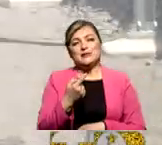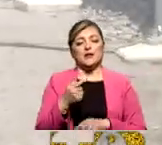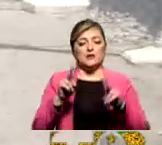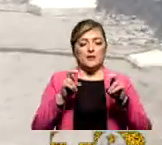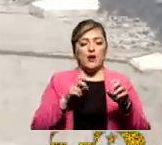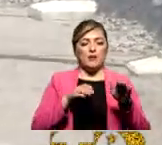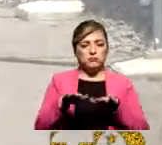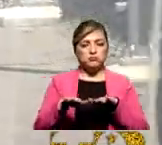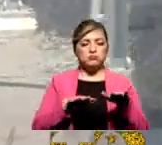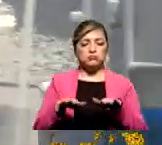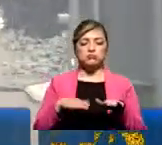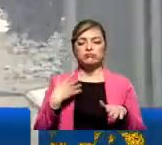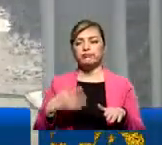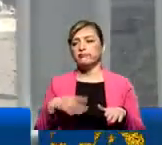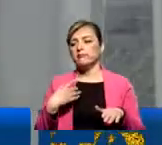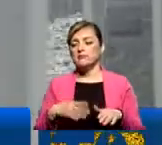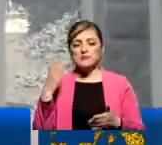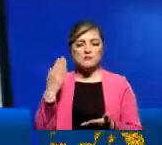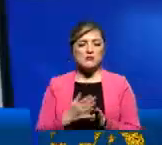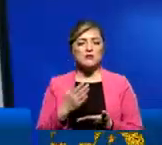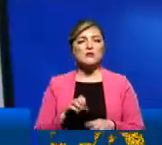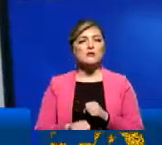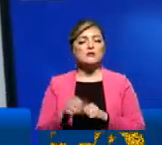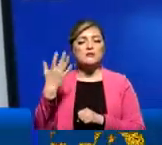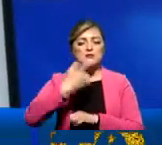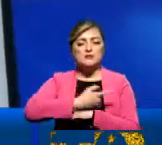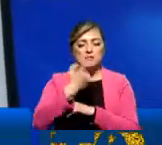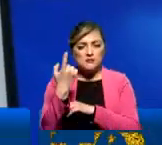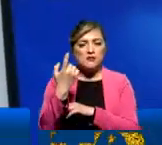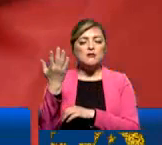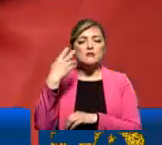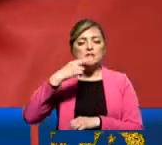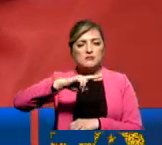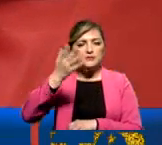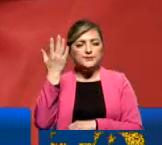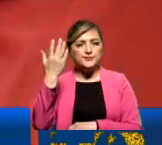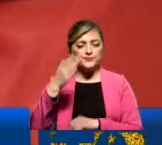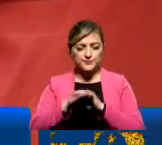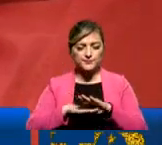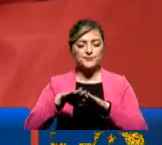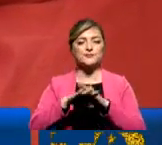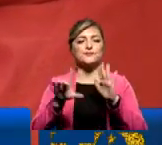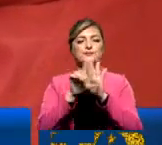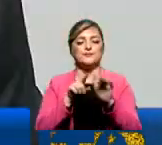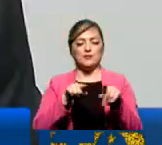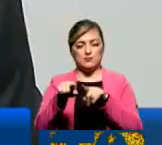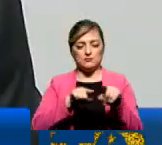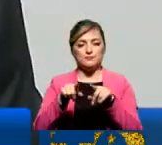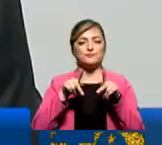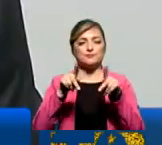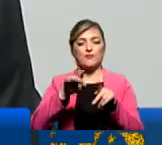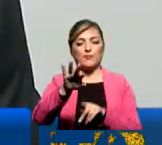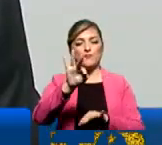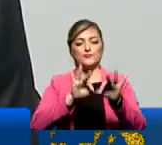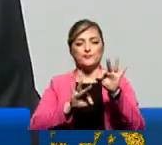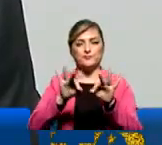de tránsito, movilidad y al metro, pues en días pasados el vicealcalde informó que las bases legales para el concurso que permitirían seleccionar